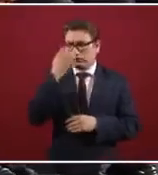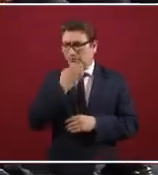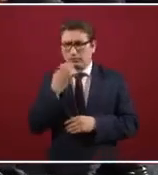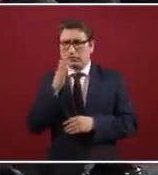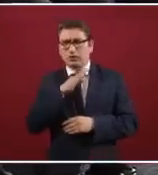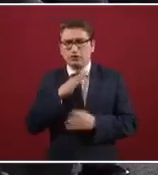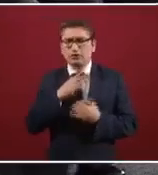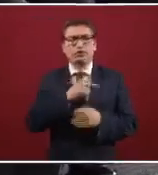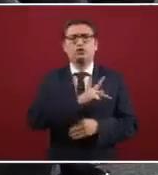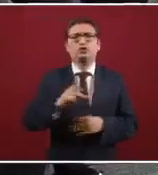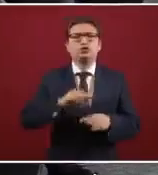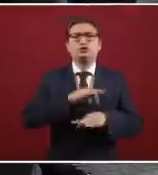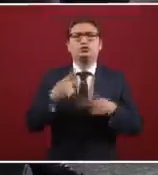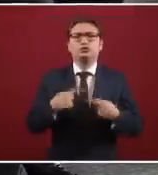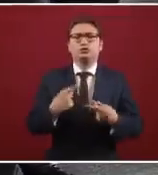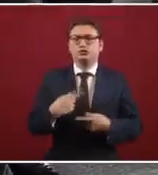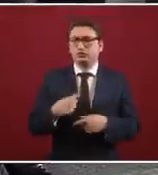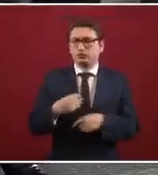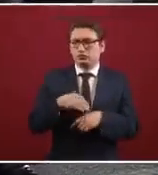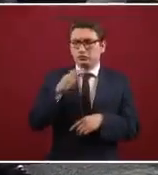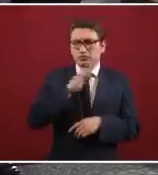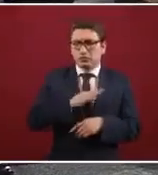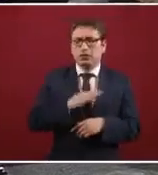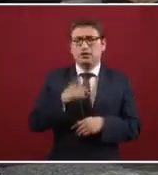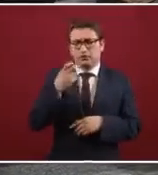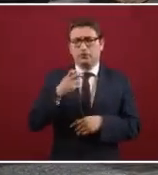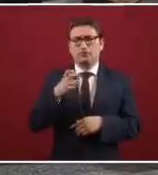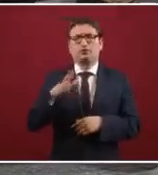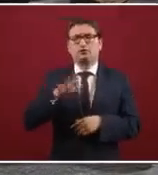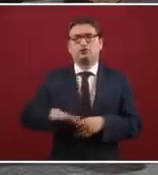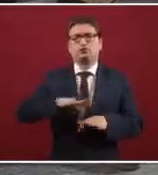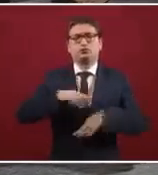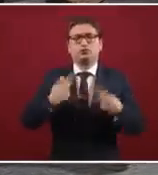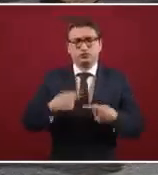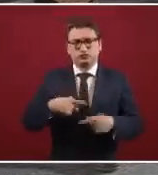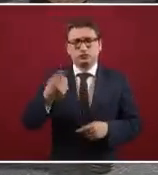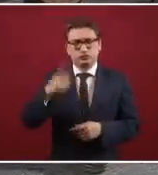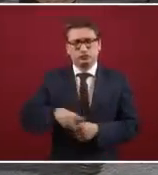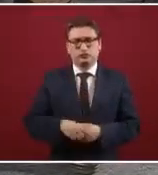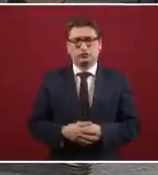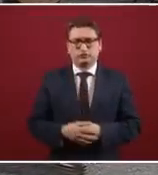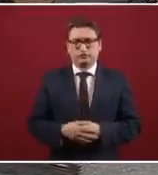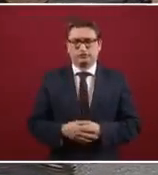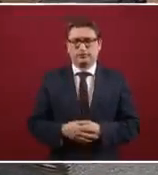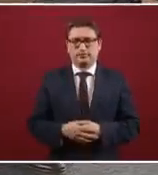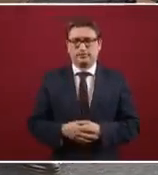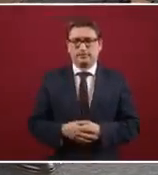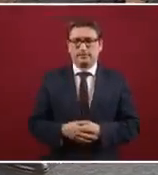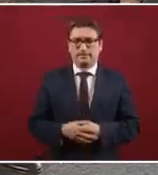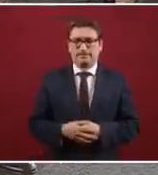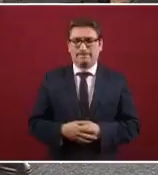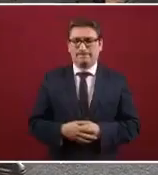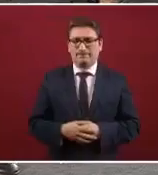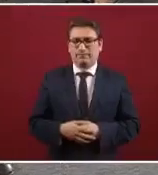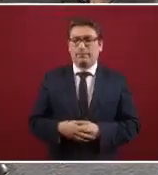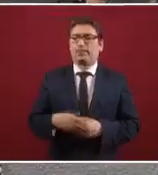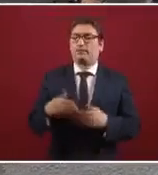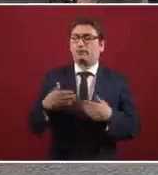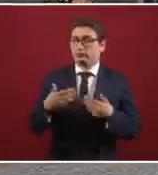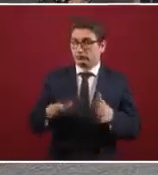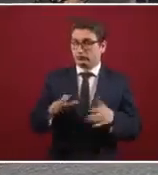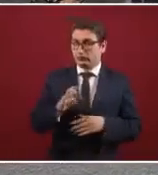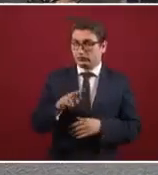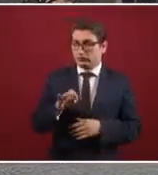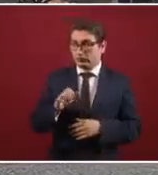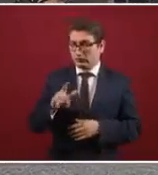y el que manda es el pueblo presidente pero entonces usted mantiene la puerta abierta a la desaparición del coneval no sé